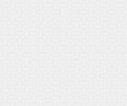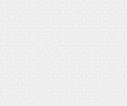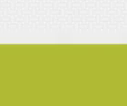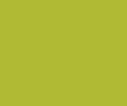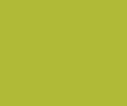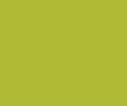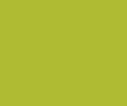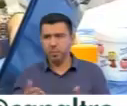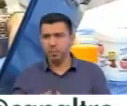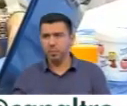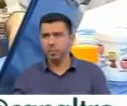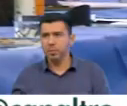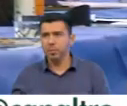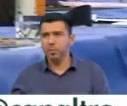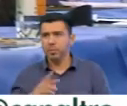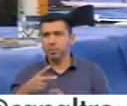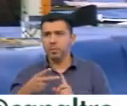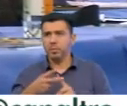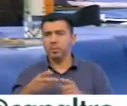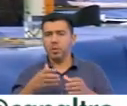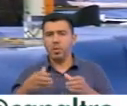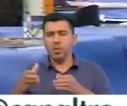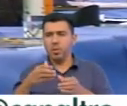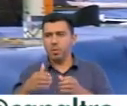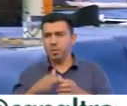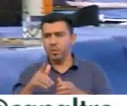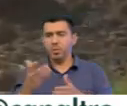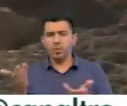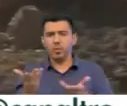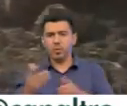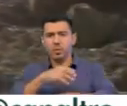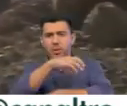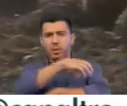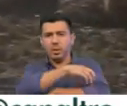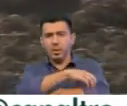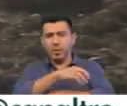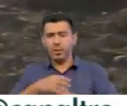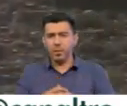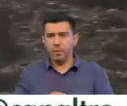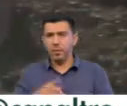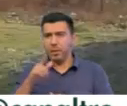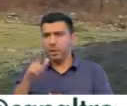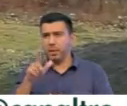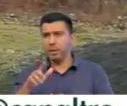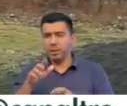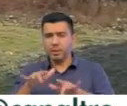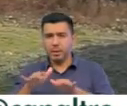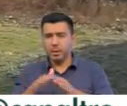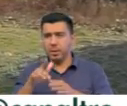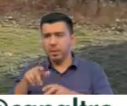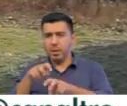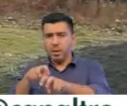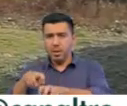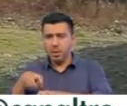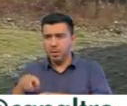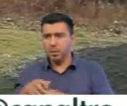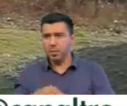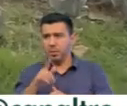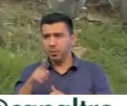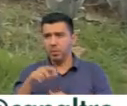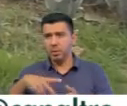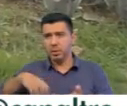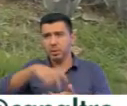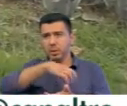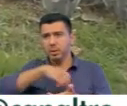Agroantro.com. En el marco del segundo congreso agroindustrial realizado en Senfer, la Secretaría Departamental de Agricultura manifestó que Santander y su gobierno